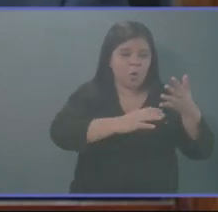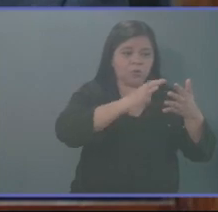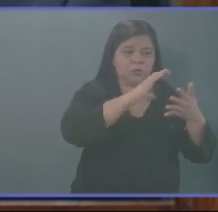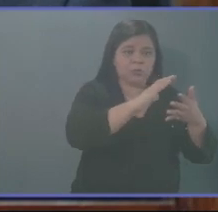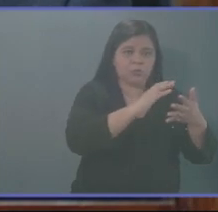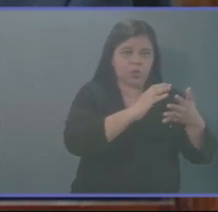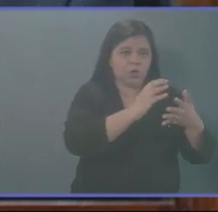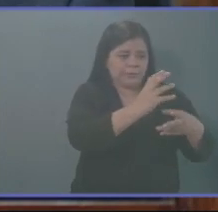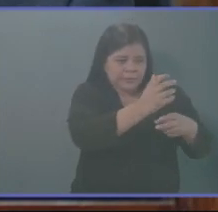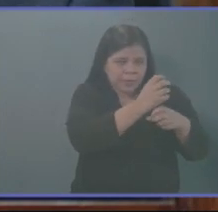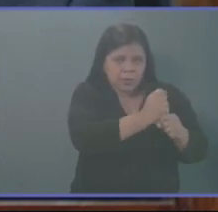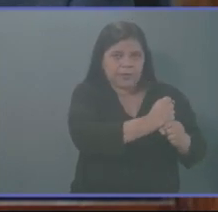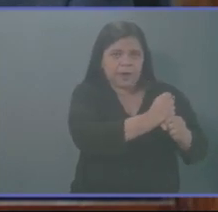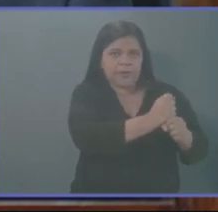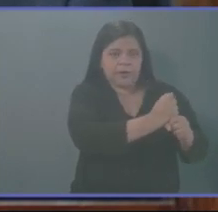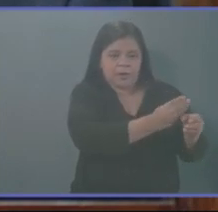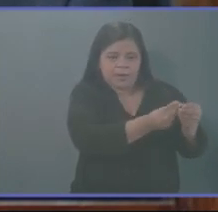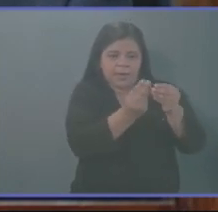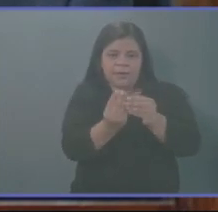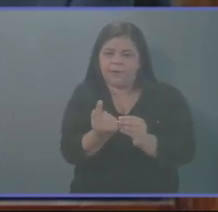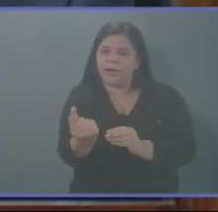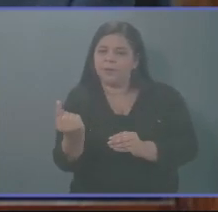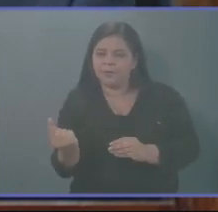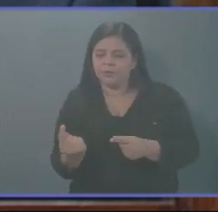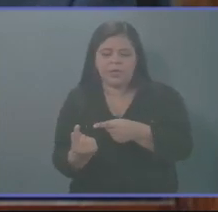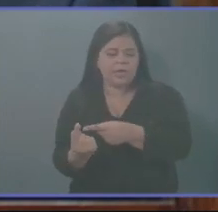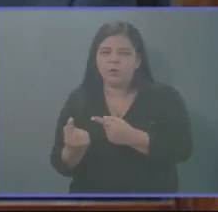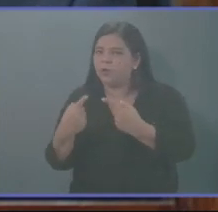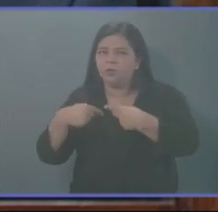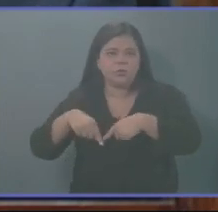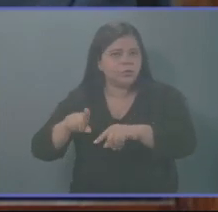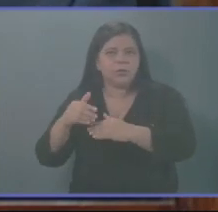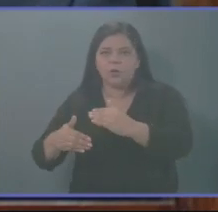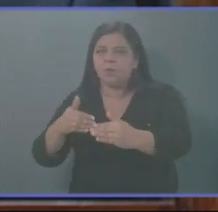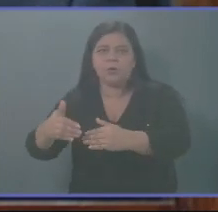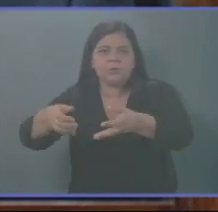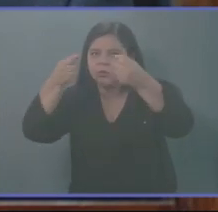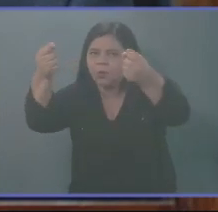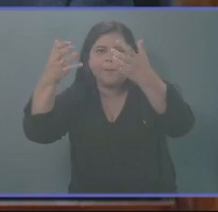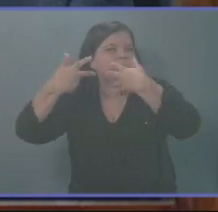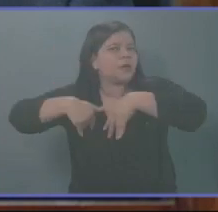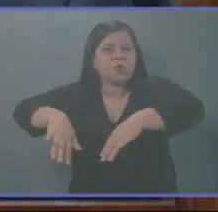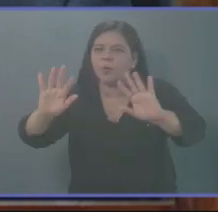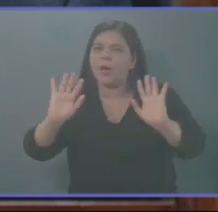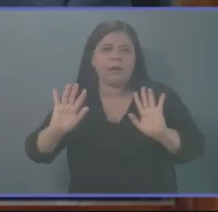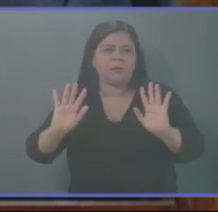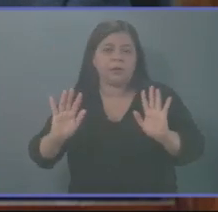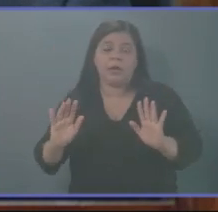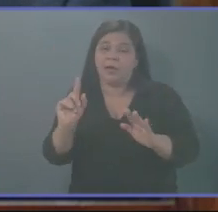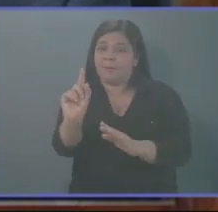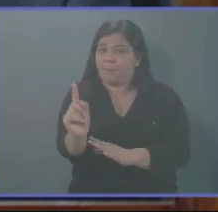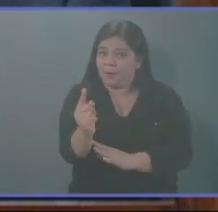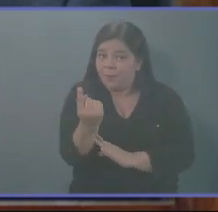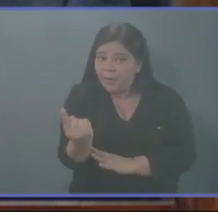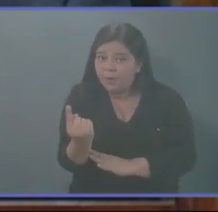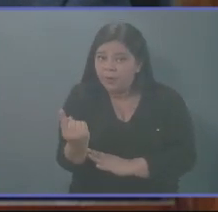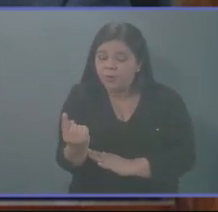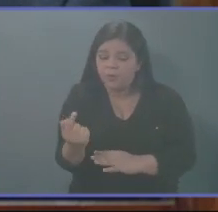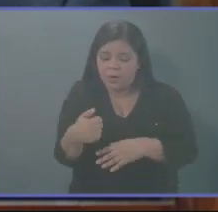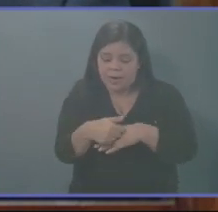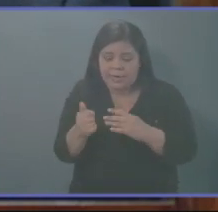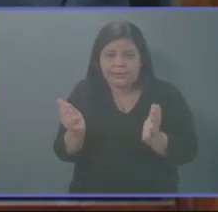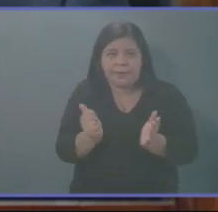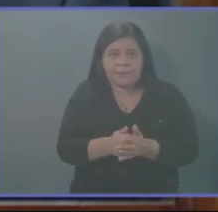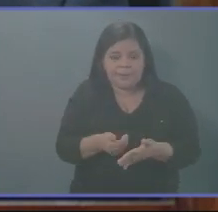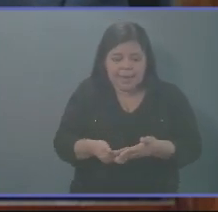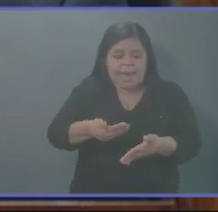ciertos funcionarios públicos de no ser sometidos al procedimiento penal ante los tribunales correspondientes sin que previamente exista de parte de esta Asamblea